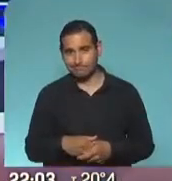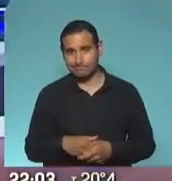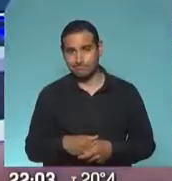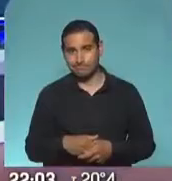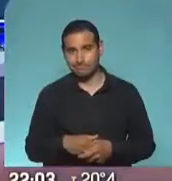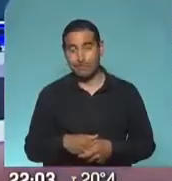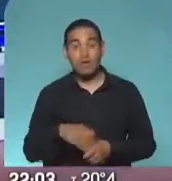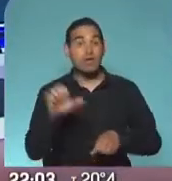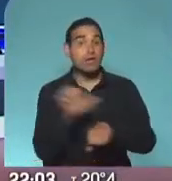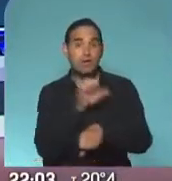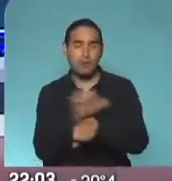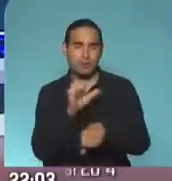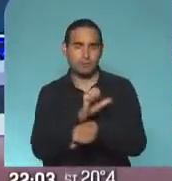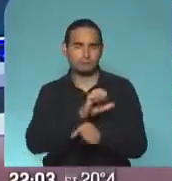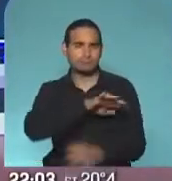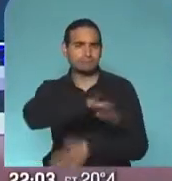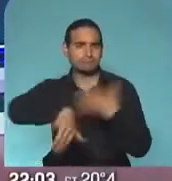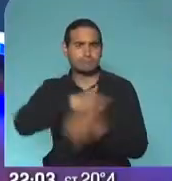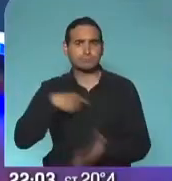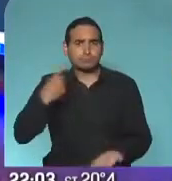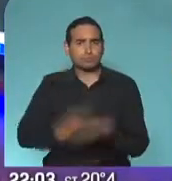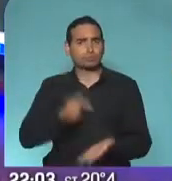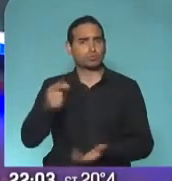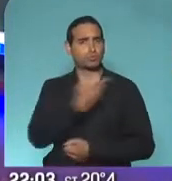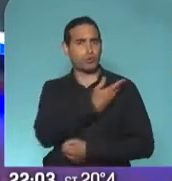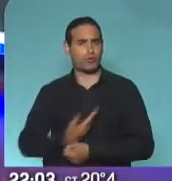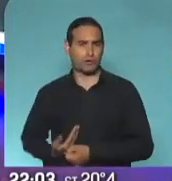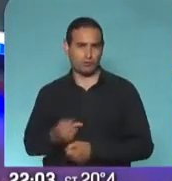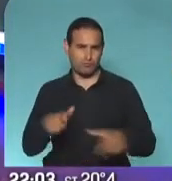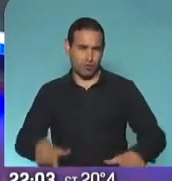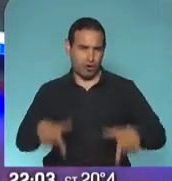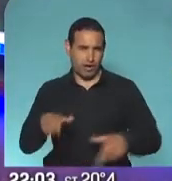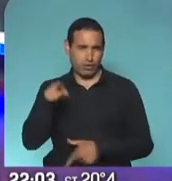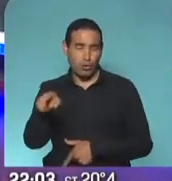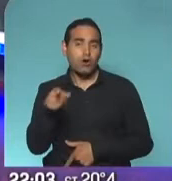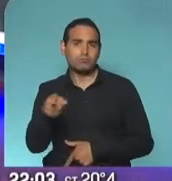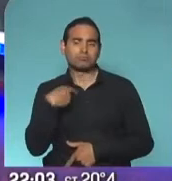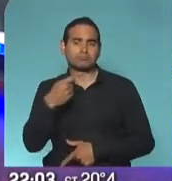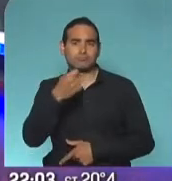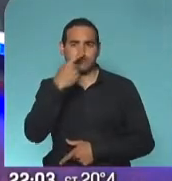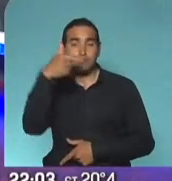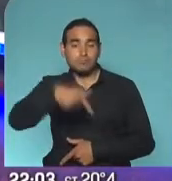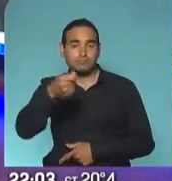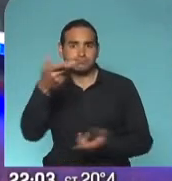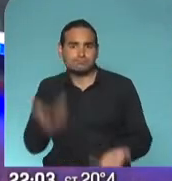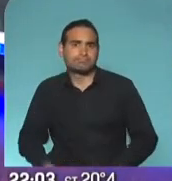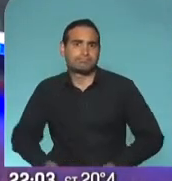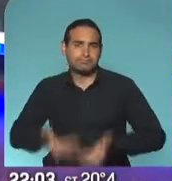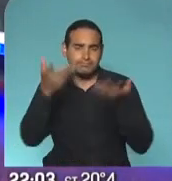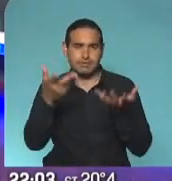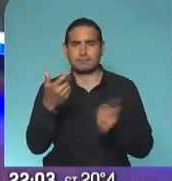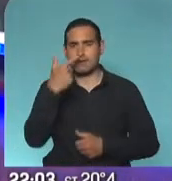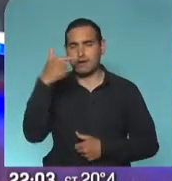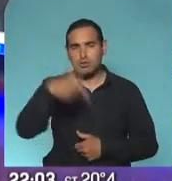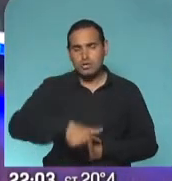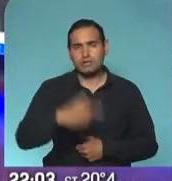Ecuador está en llamas. La decisión del gobierno de Lenín Moreno de aumentar el precio de los combustibles, de la gasolina